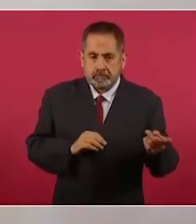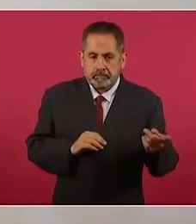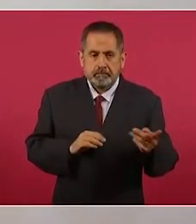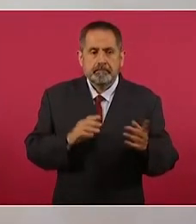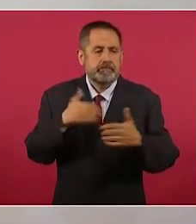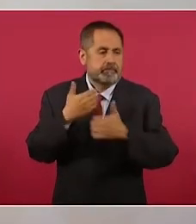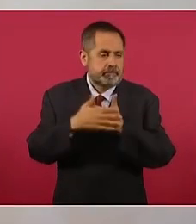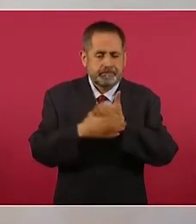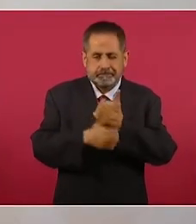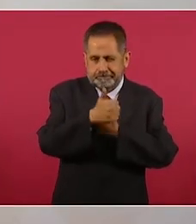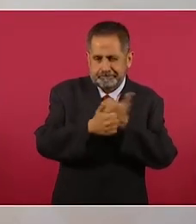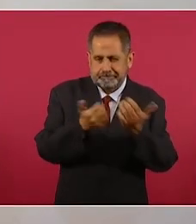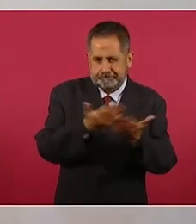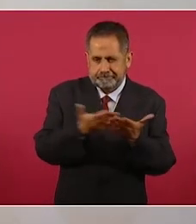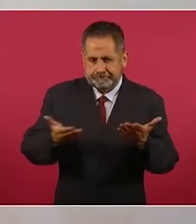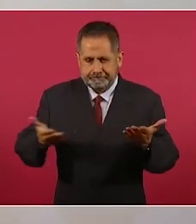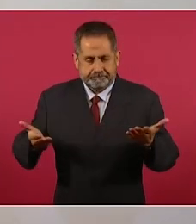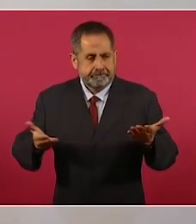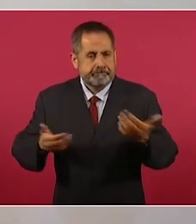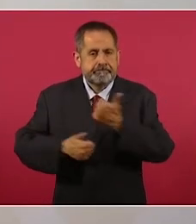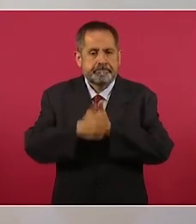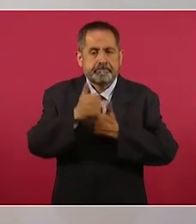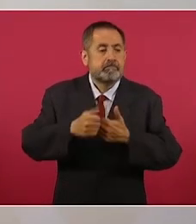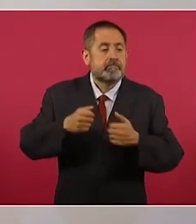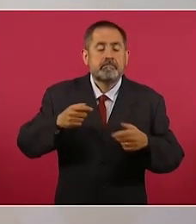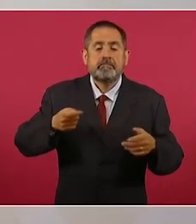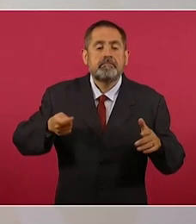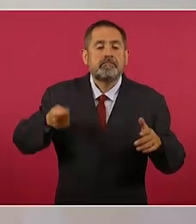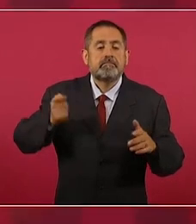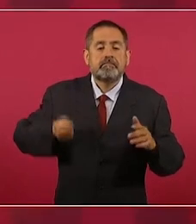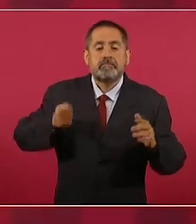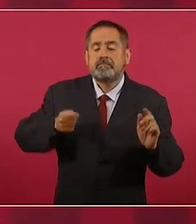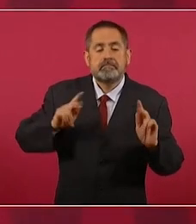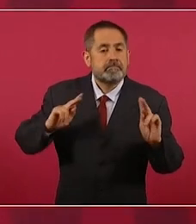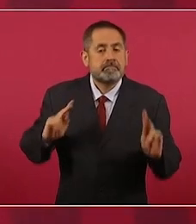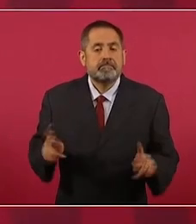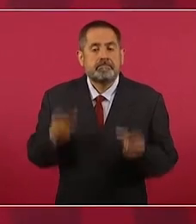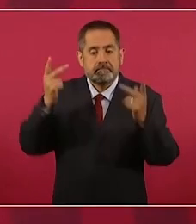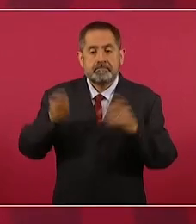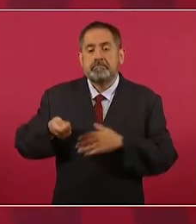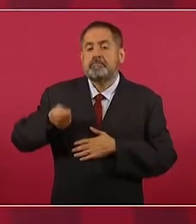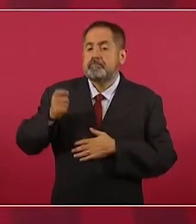participar, porque va a haber una subasta.